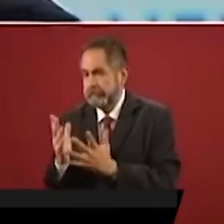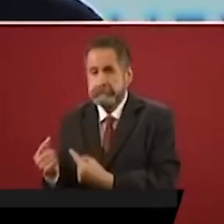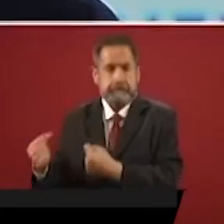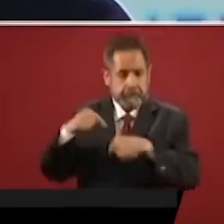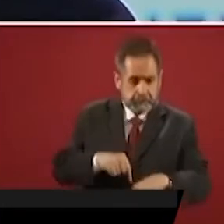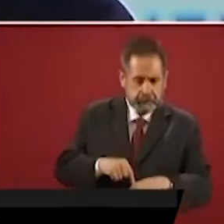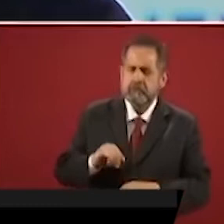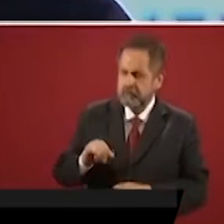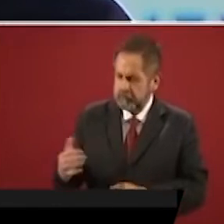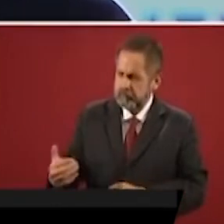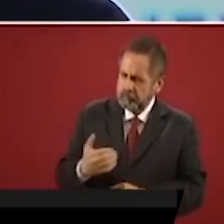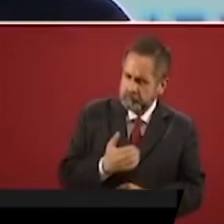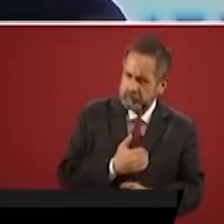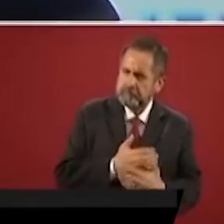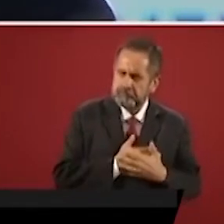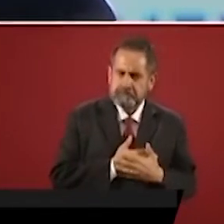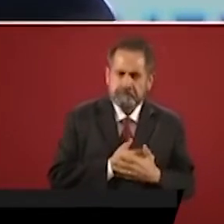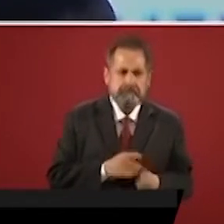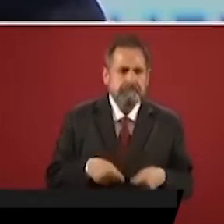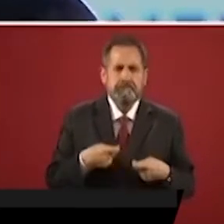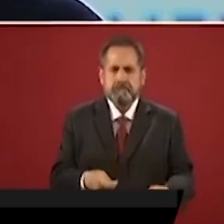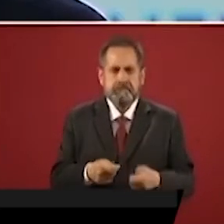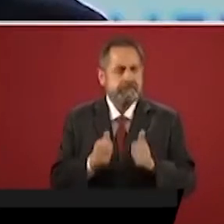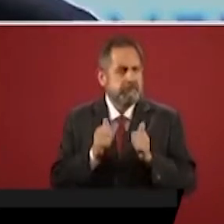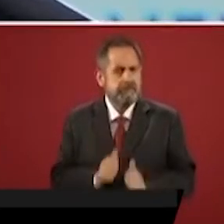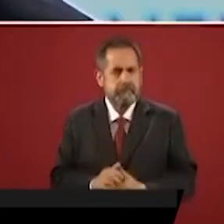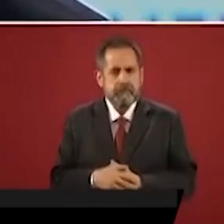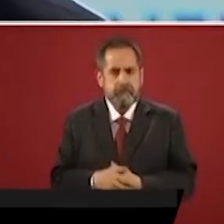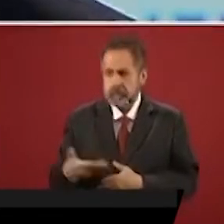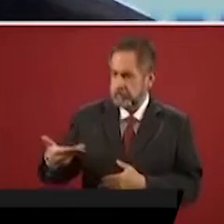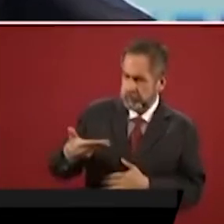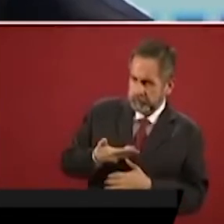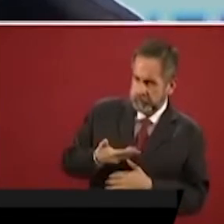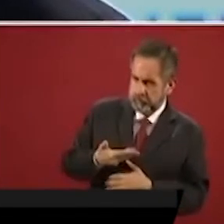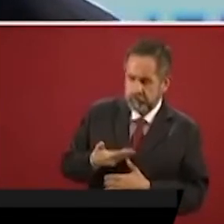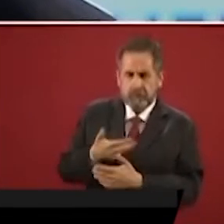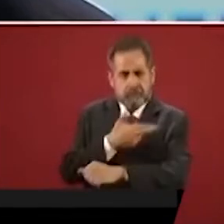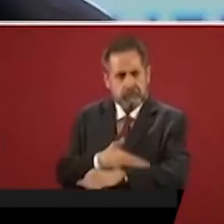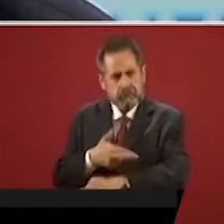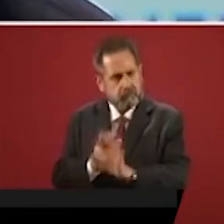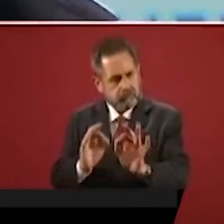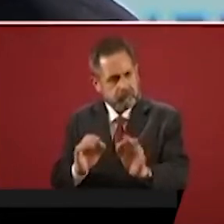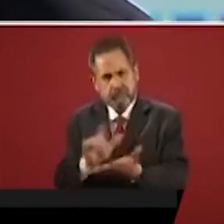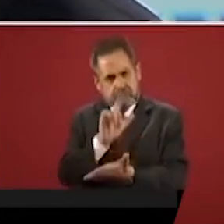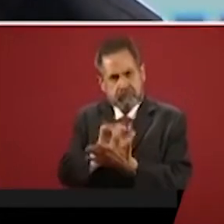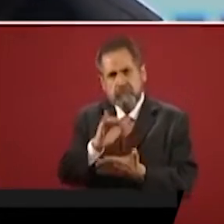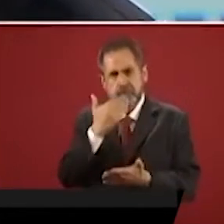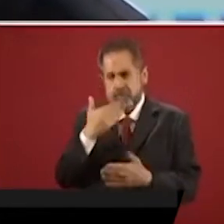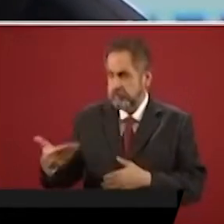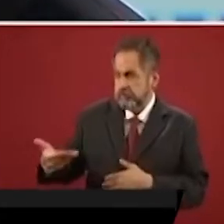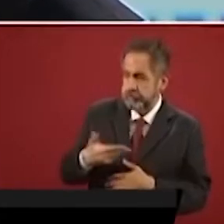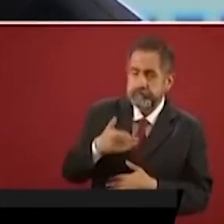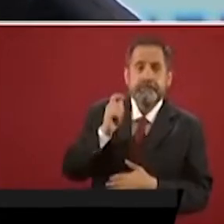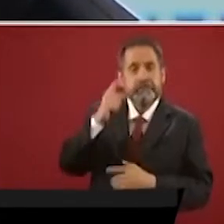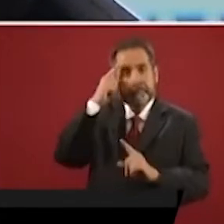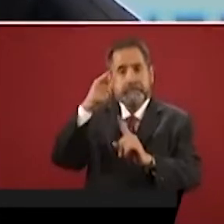en 8 meses. Y recordó que no se ha recibido ninguna recomendación de la Comisión Nacional de Derechos Humanos por el actuar de la Guardia